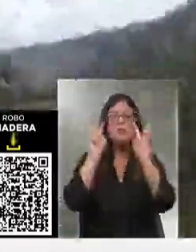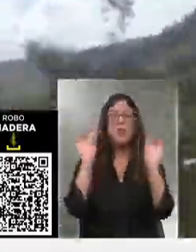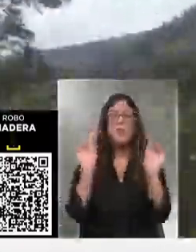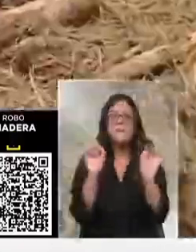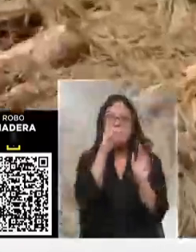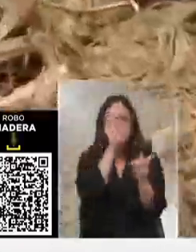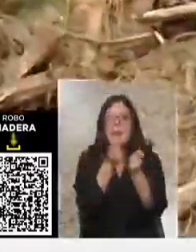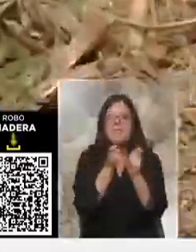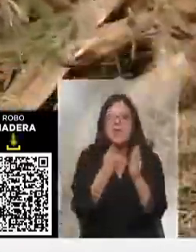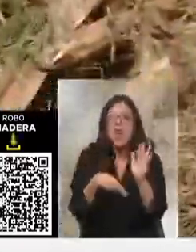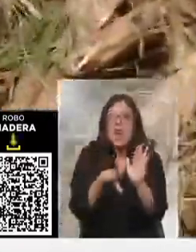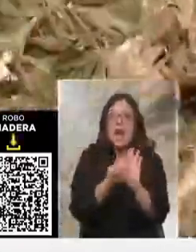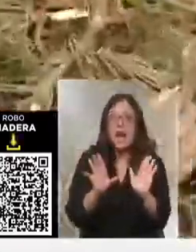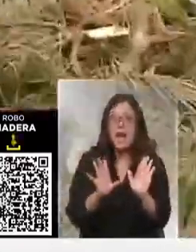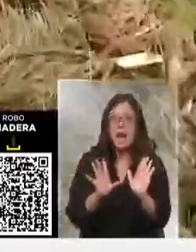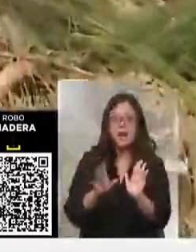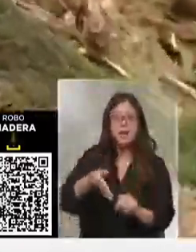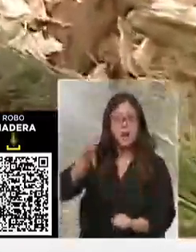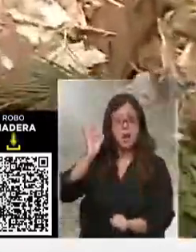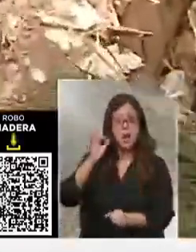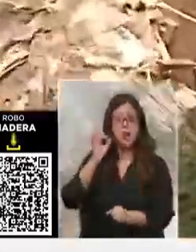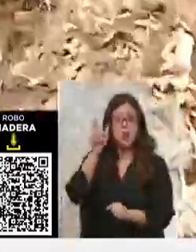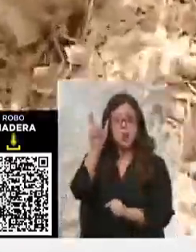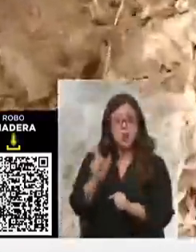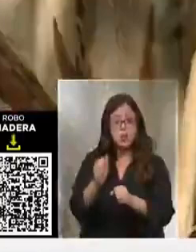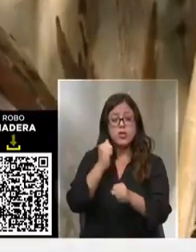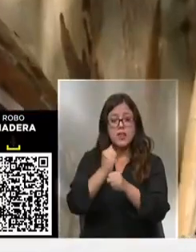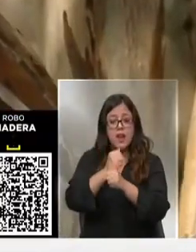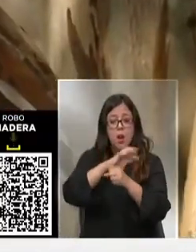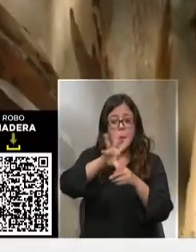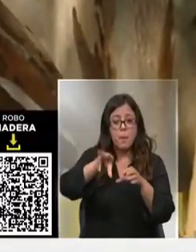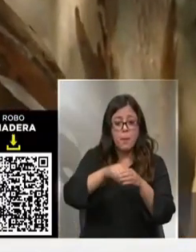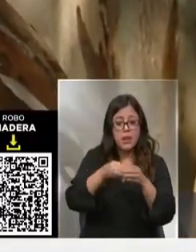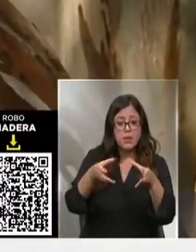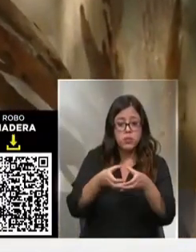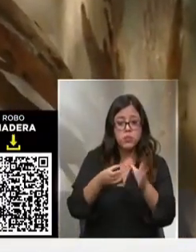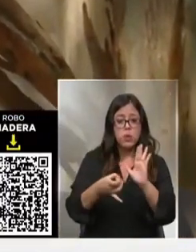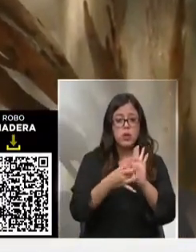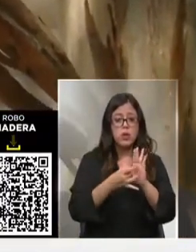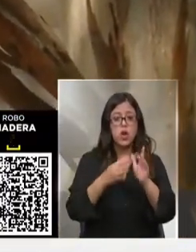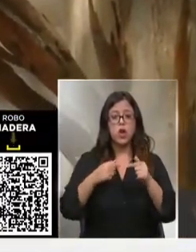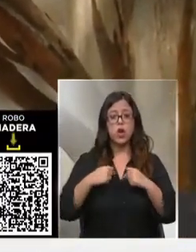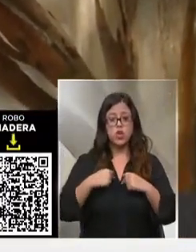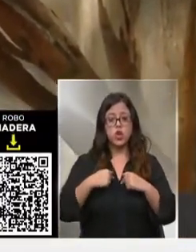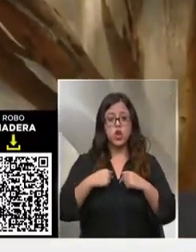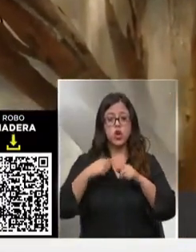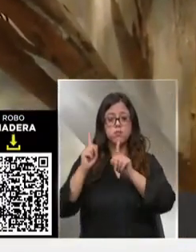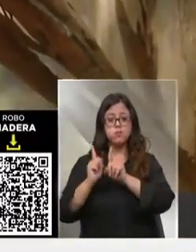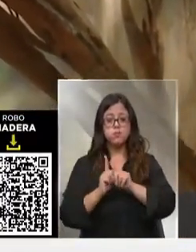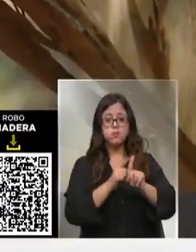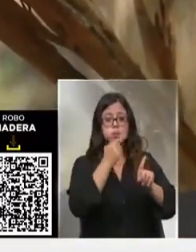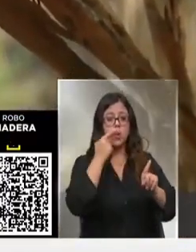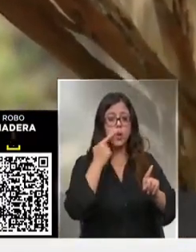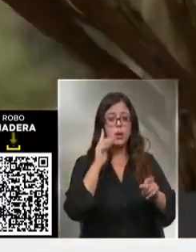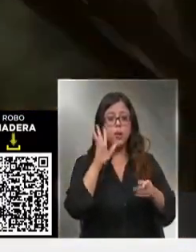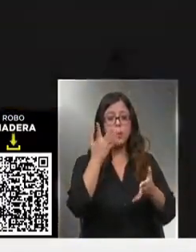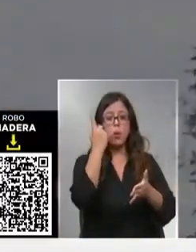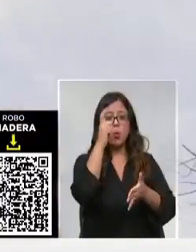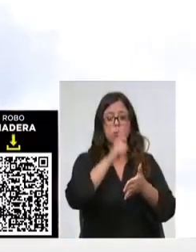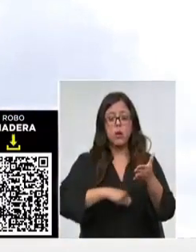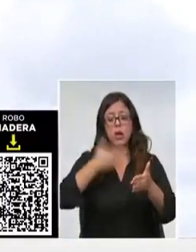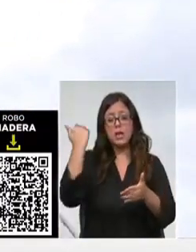Logramos reunirnos con una persona que trabajó en la banda delictual. Yo anduve con él cuando un mes, cuando yo quedé sin